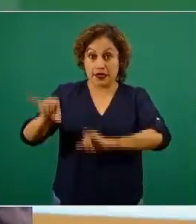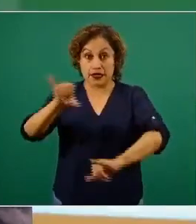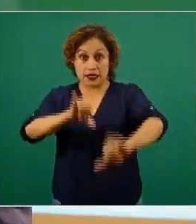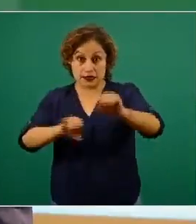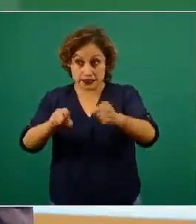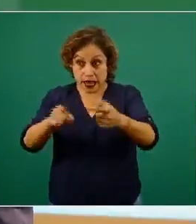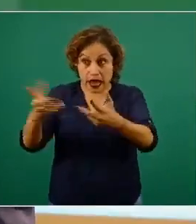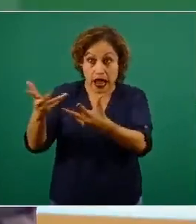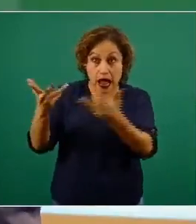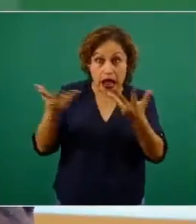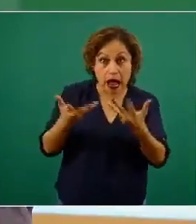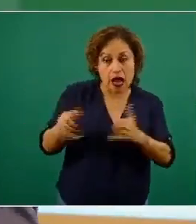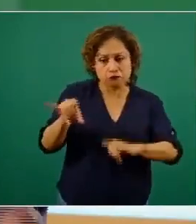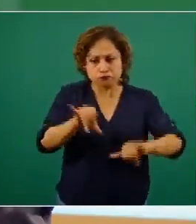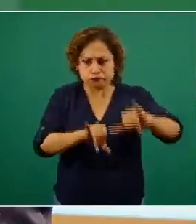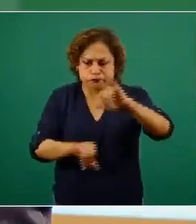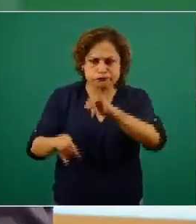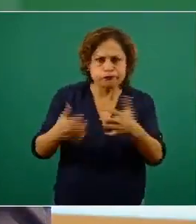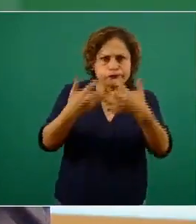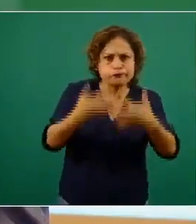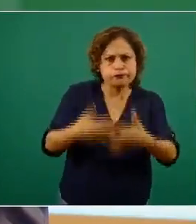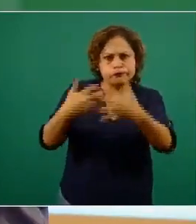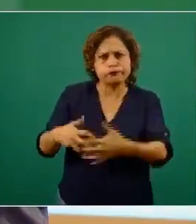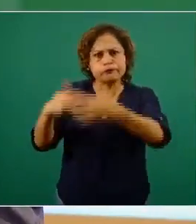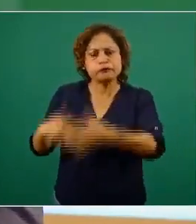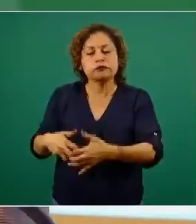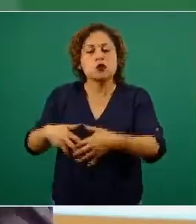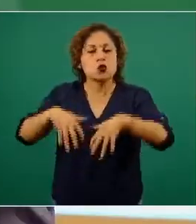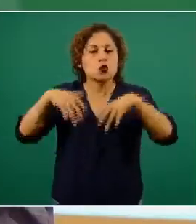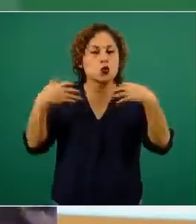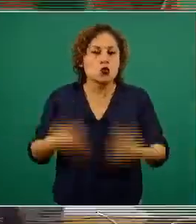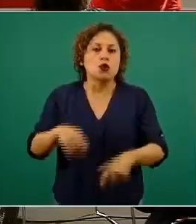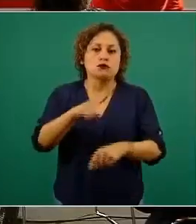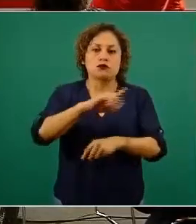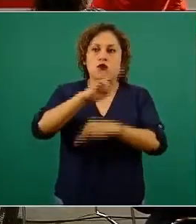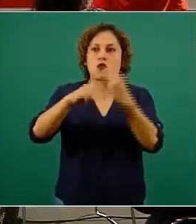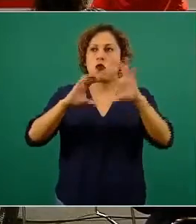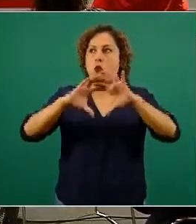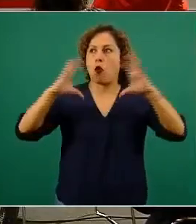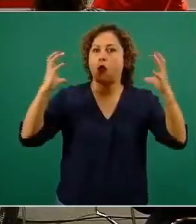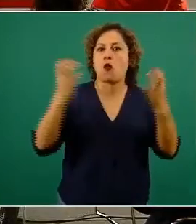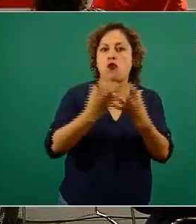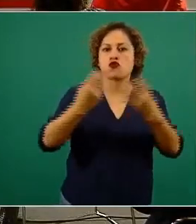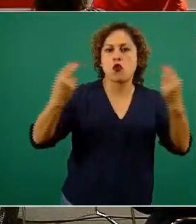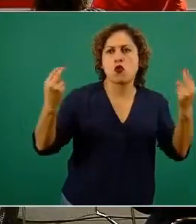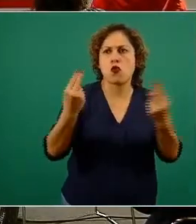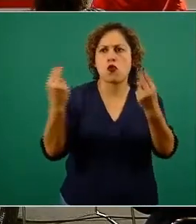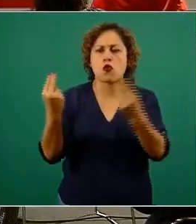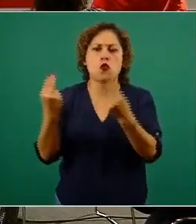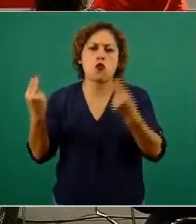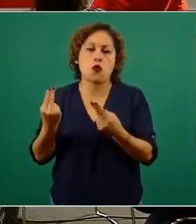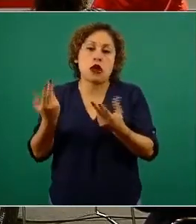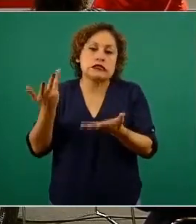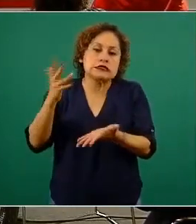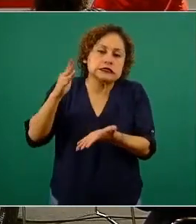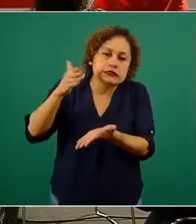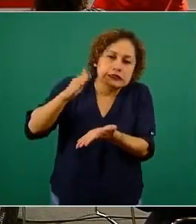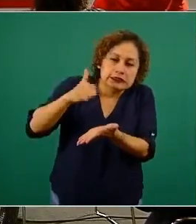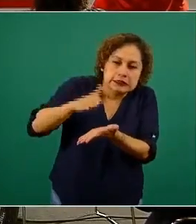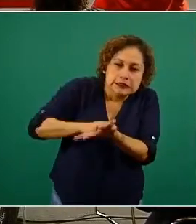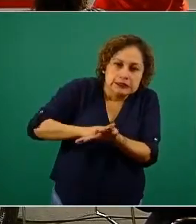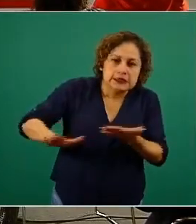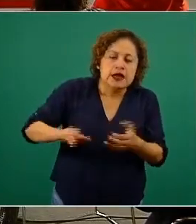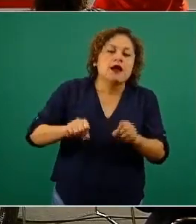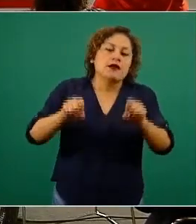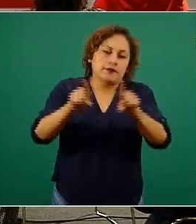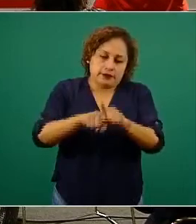no se han dado abasto para satisfacer esta demanda mundial, incluido México. Entonces, efectivamente,